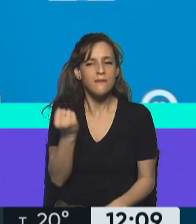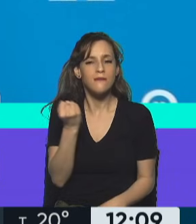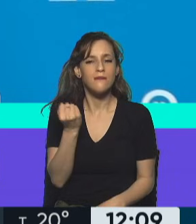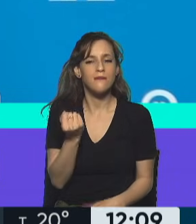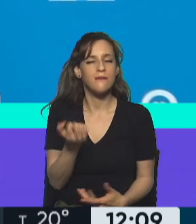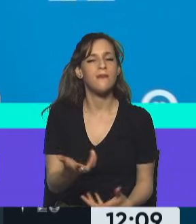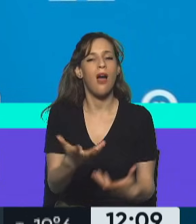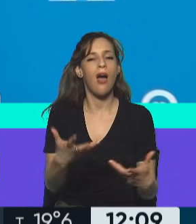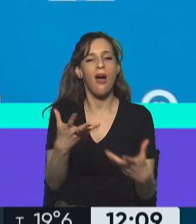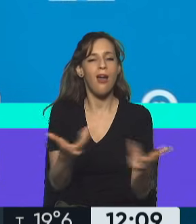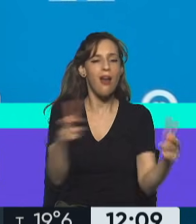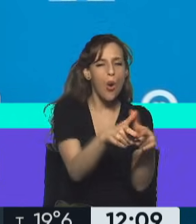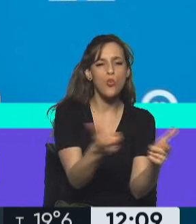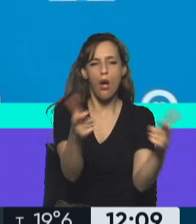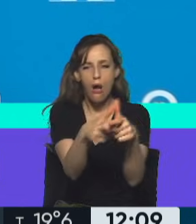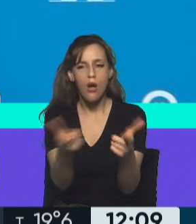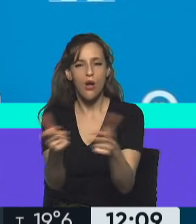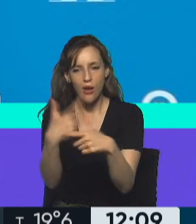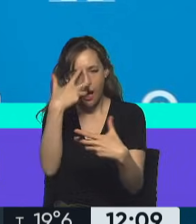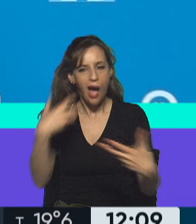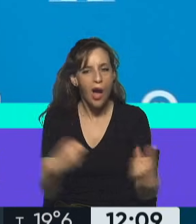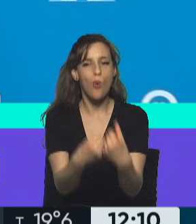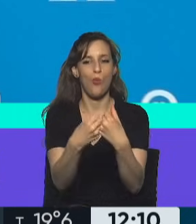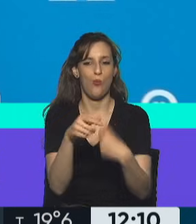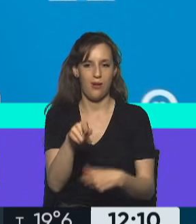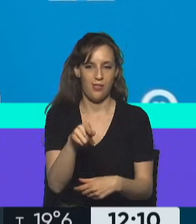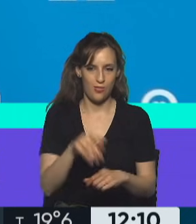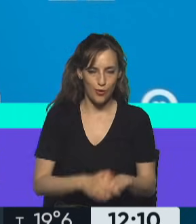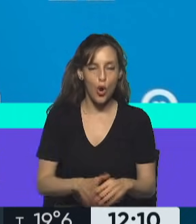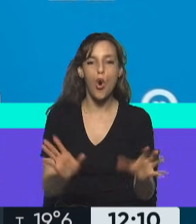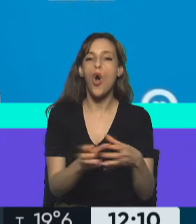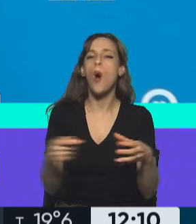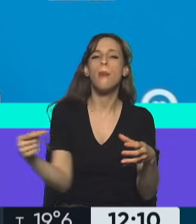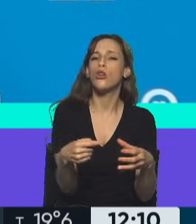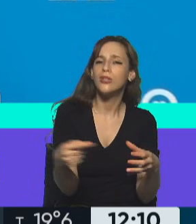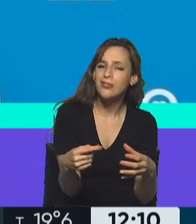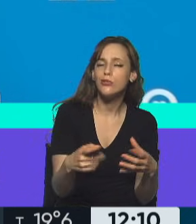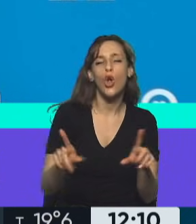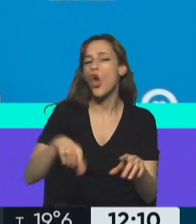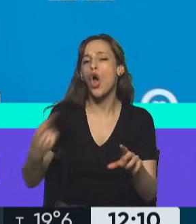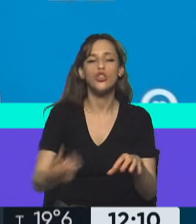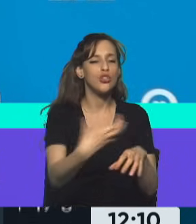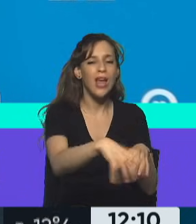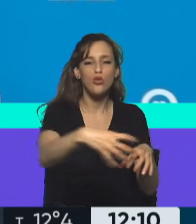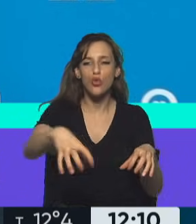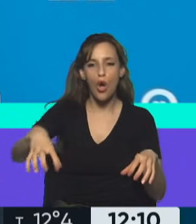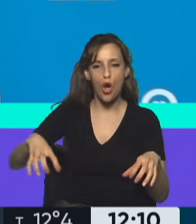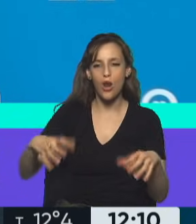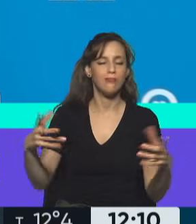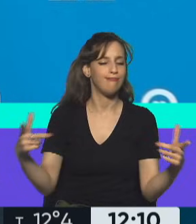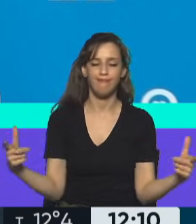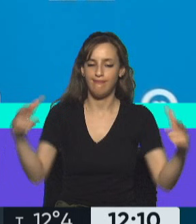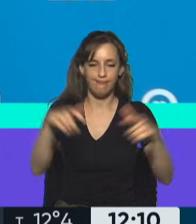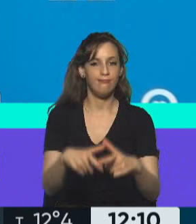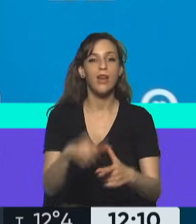con la oposición política, sino también con todas las diferentes sectores que representan a la economía,